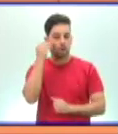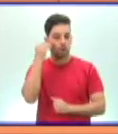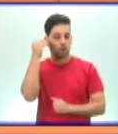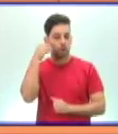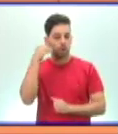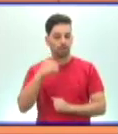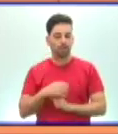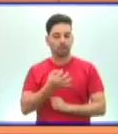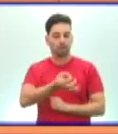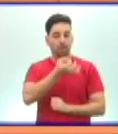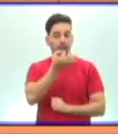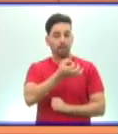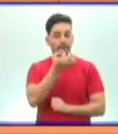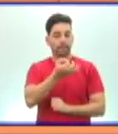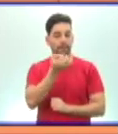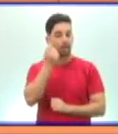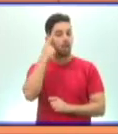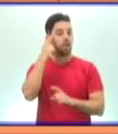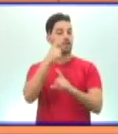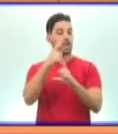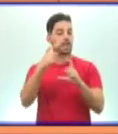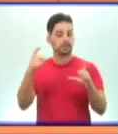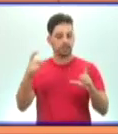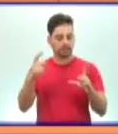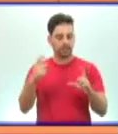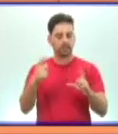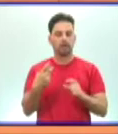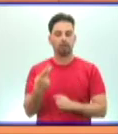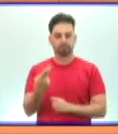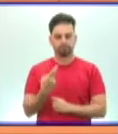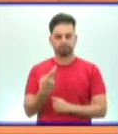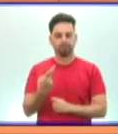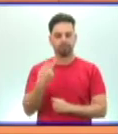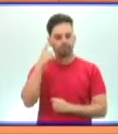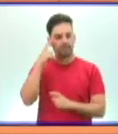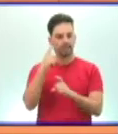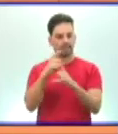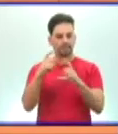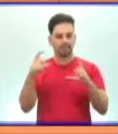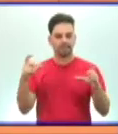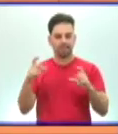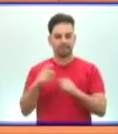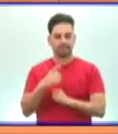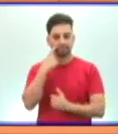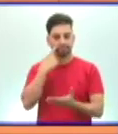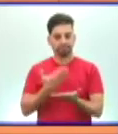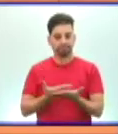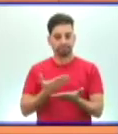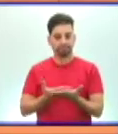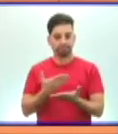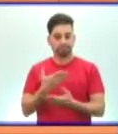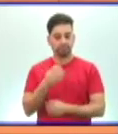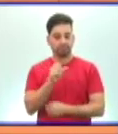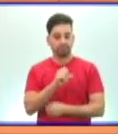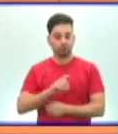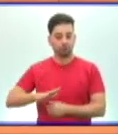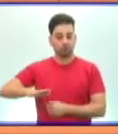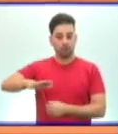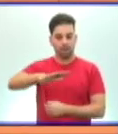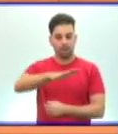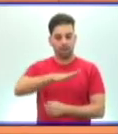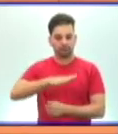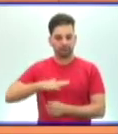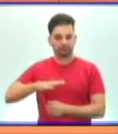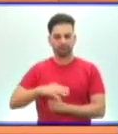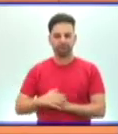explicados desde la ciencia y para la ciencia, y con su repercusión en la sociedad. Lo más importante es que